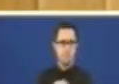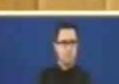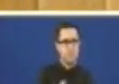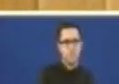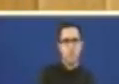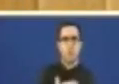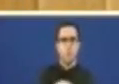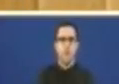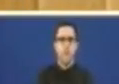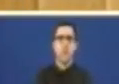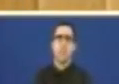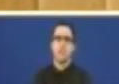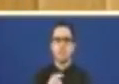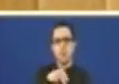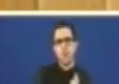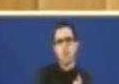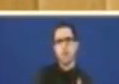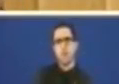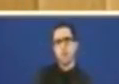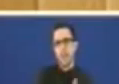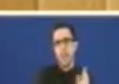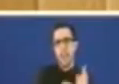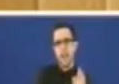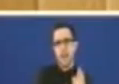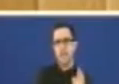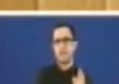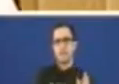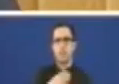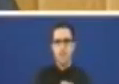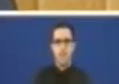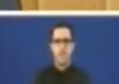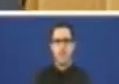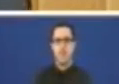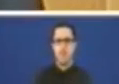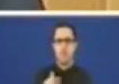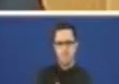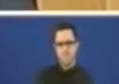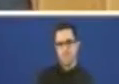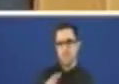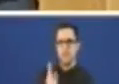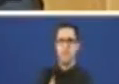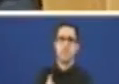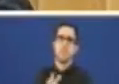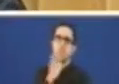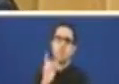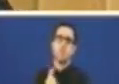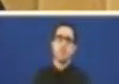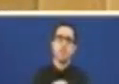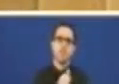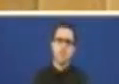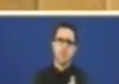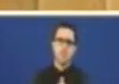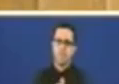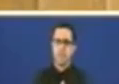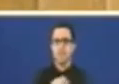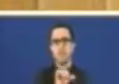unha norma con rango de lei, sí, claro que se podería facer, a solución definitiva aos problemas dos afectados polas participacións preferentes en forma de